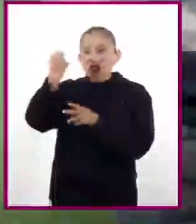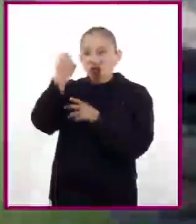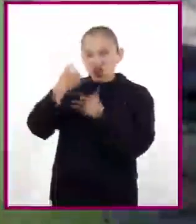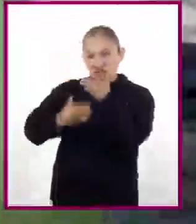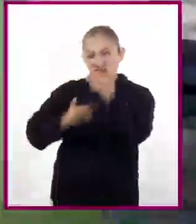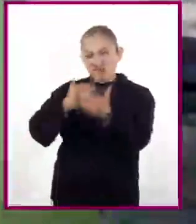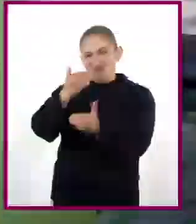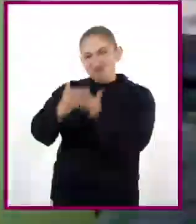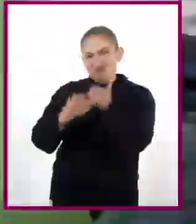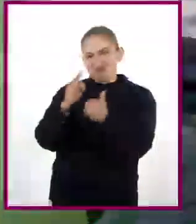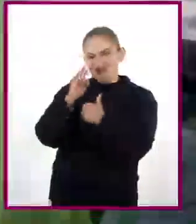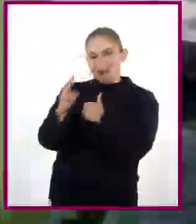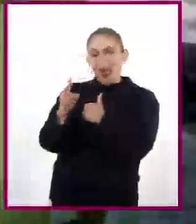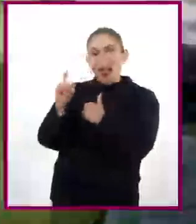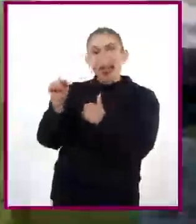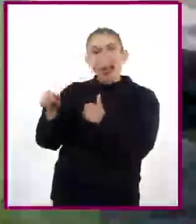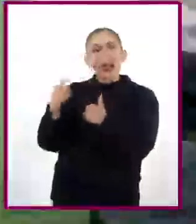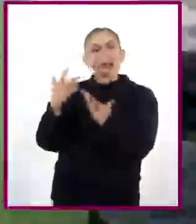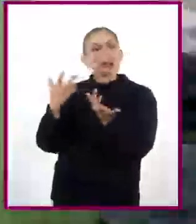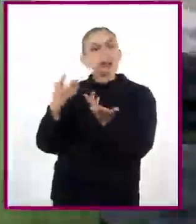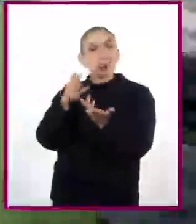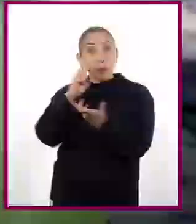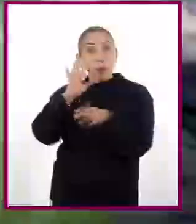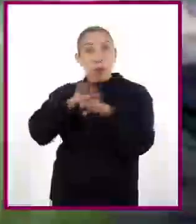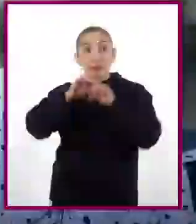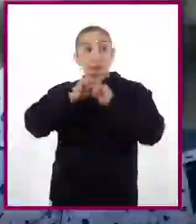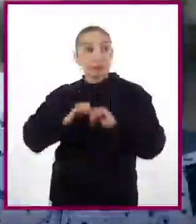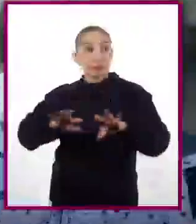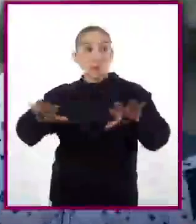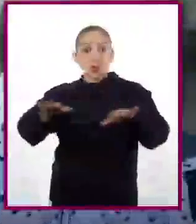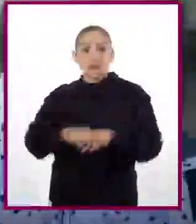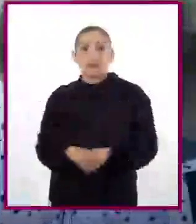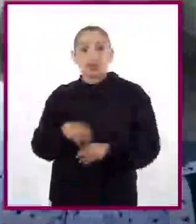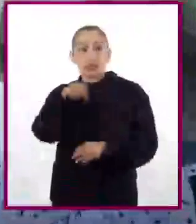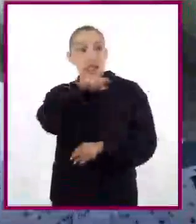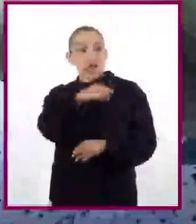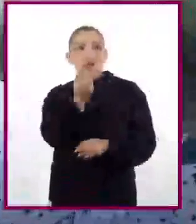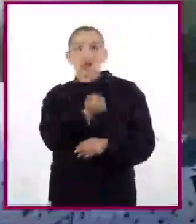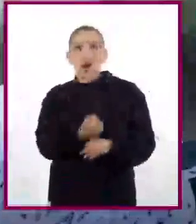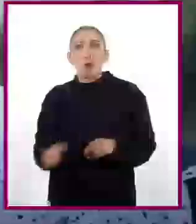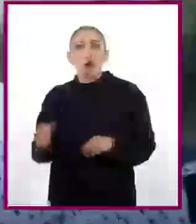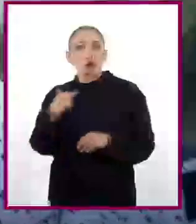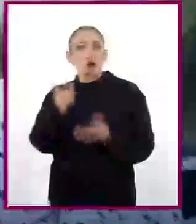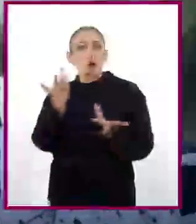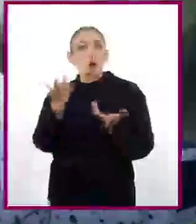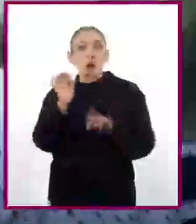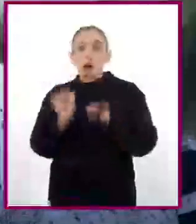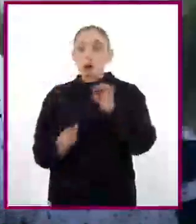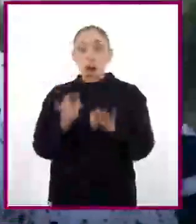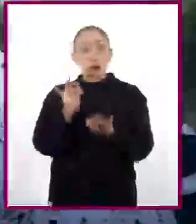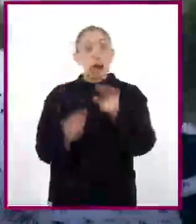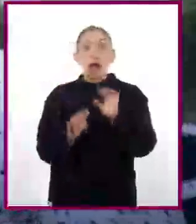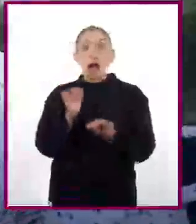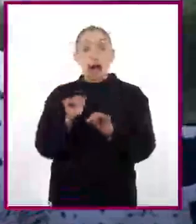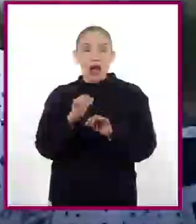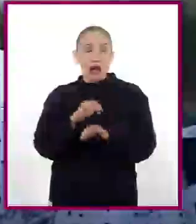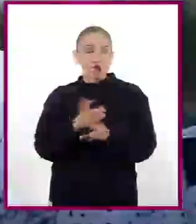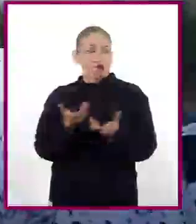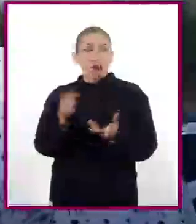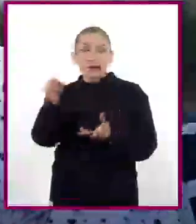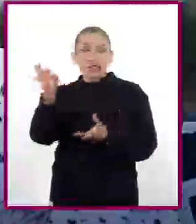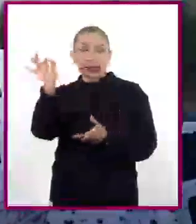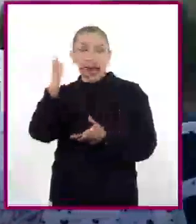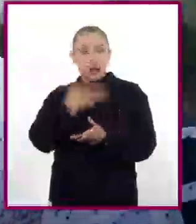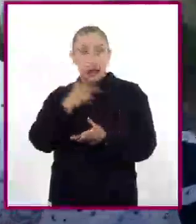tecnología, pues se ha debido ver extendido más. Se hizo famoso nada más con una máquina de escribir. Yo me imagino si